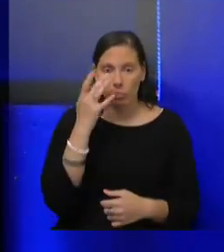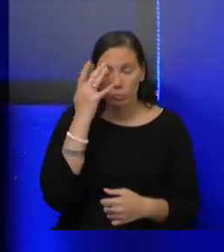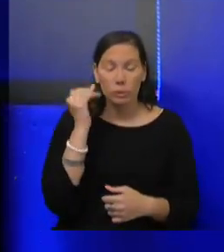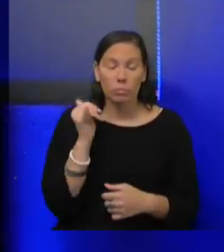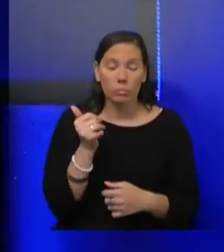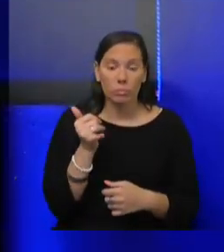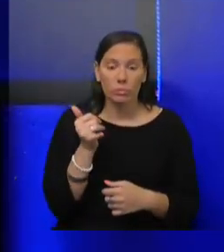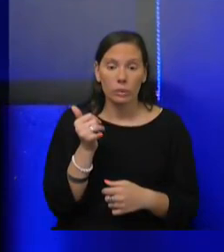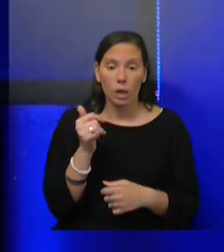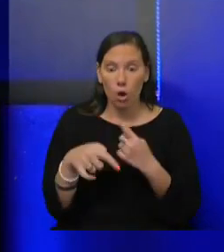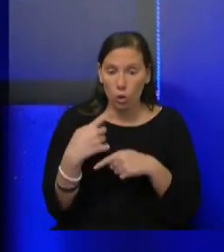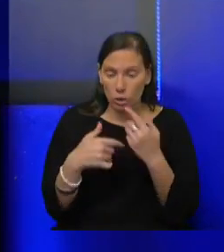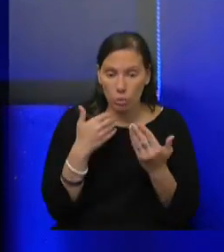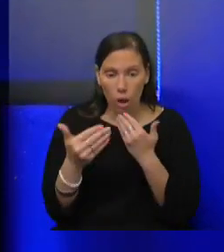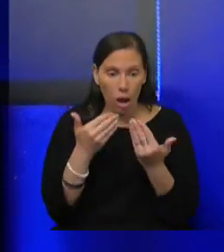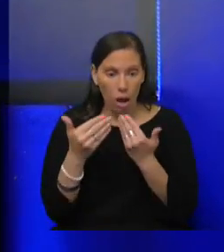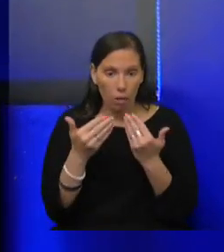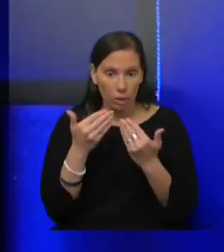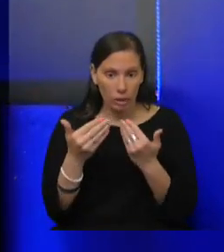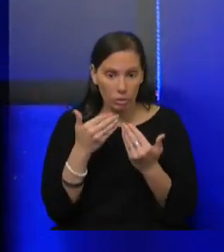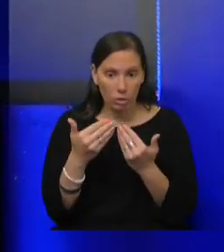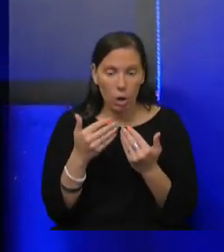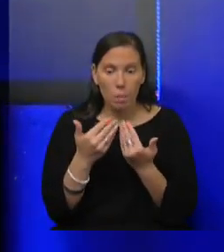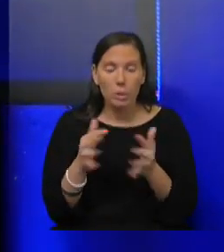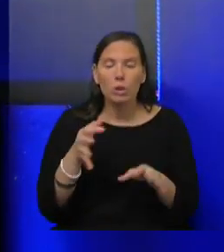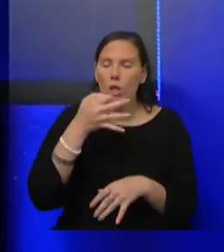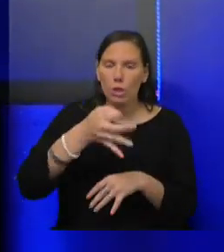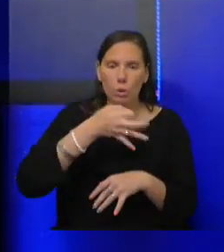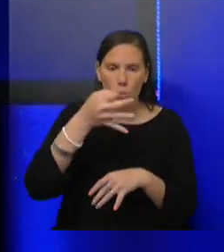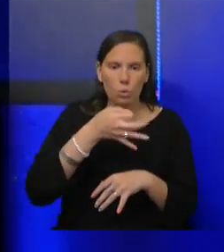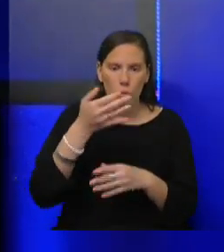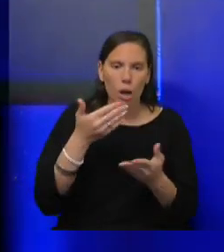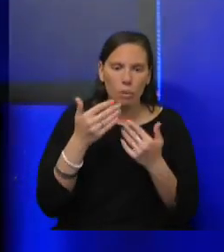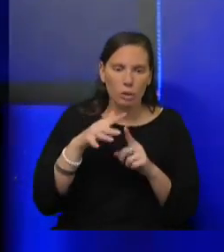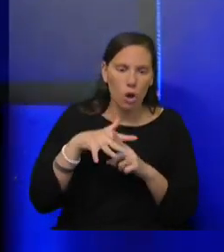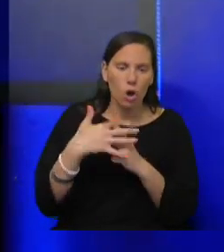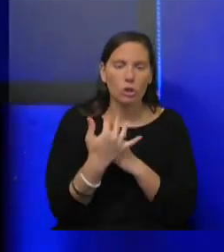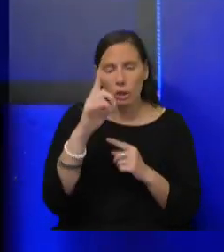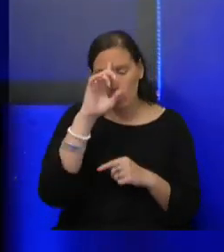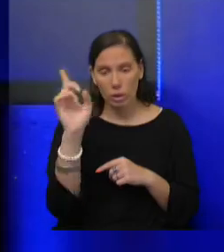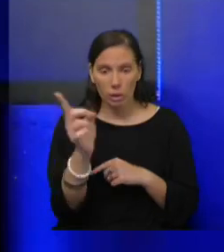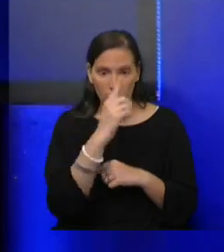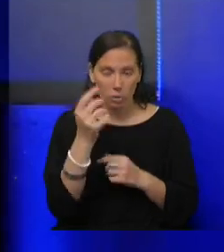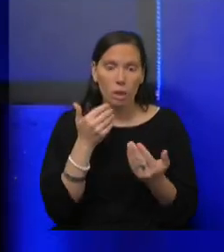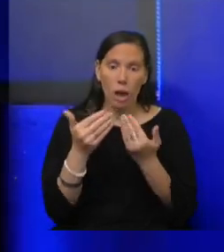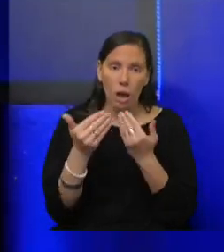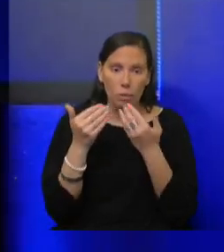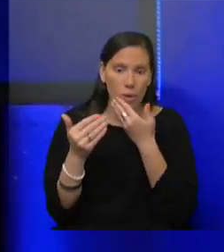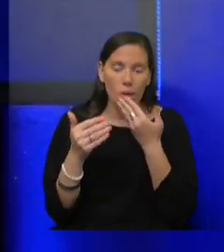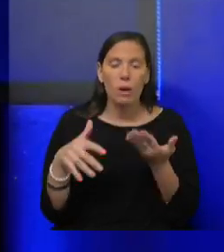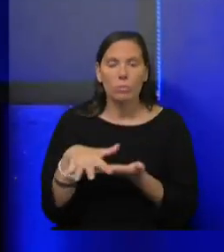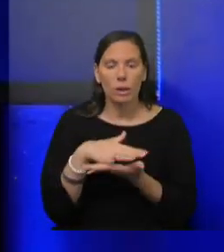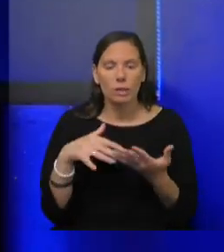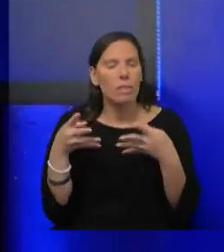Así es Pilar sigue hablando llamando ors comenzó su discurso refiriéndose al contexto internacional habló de un contexto